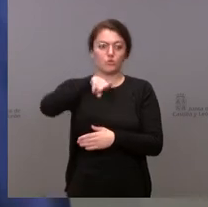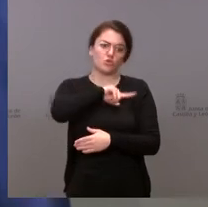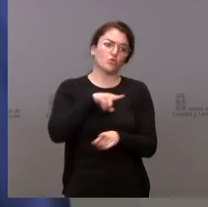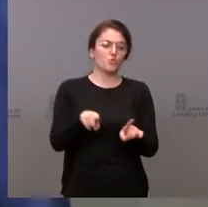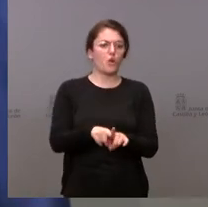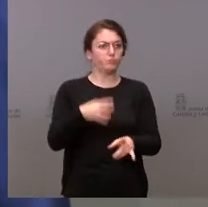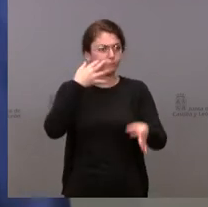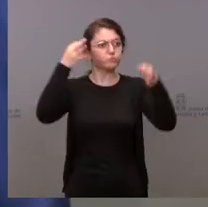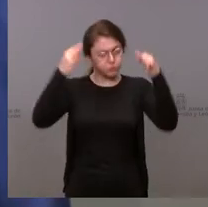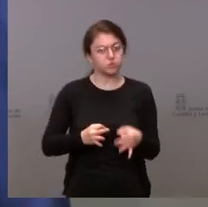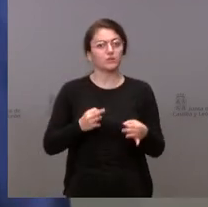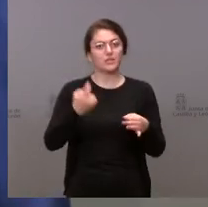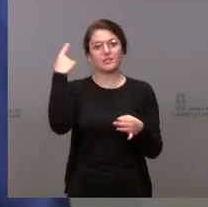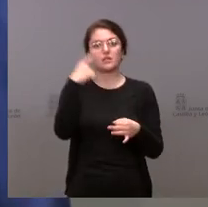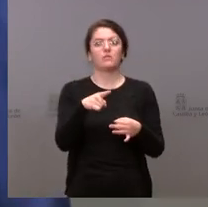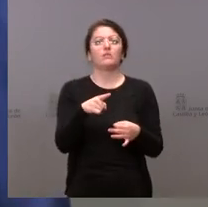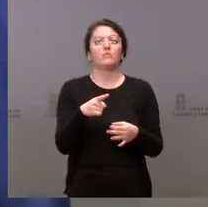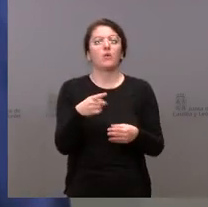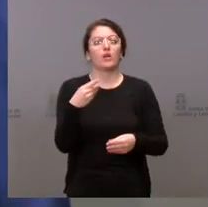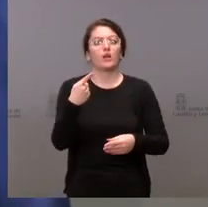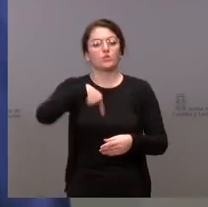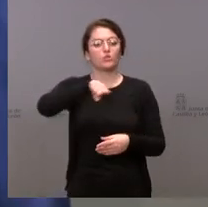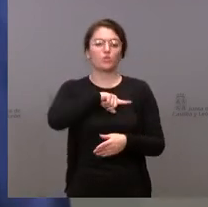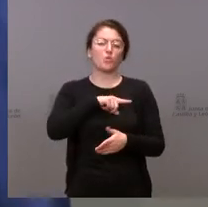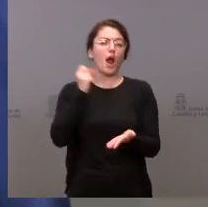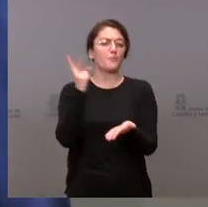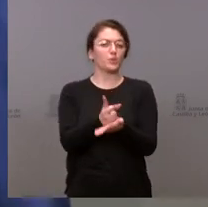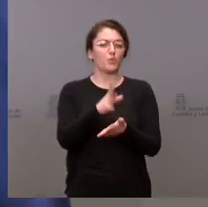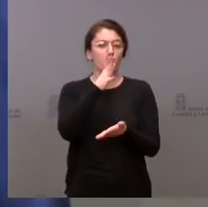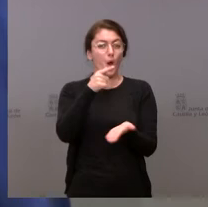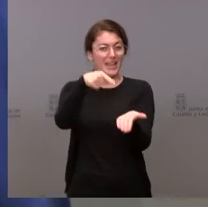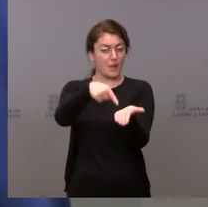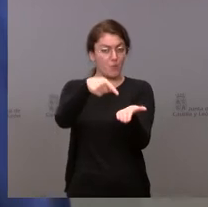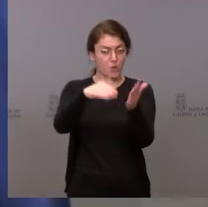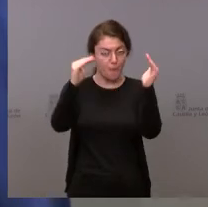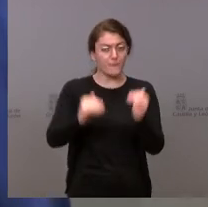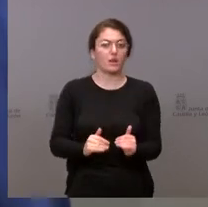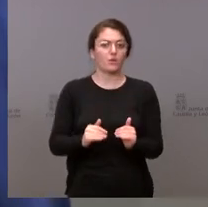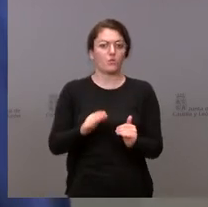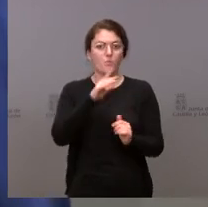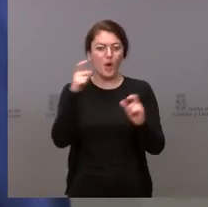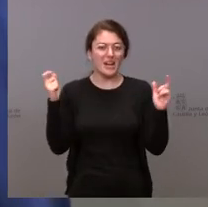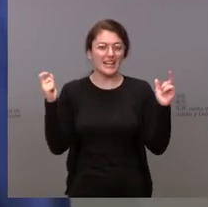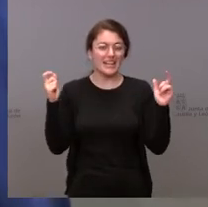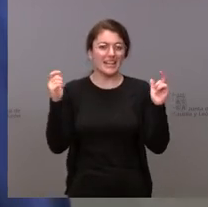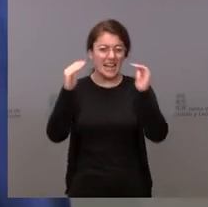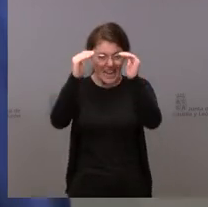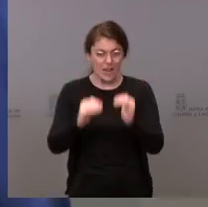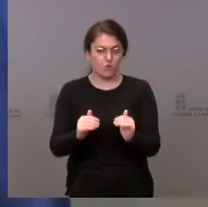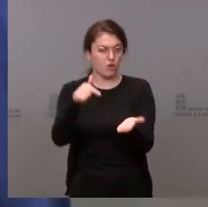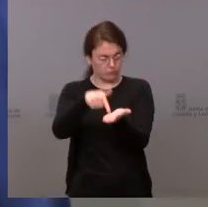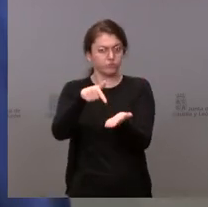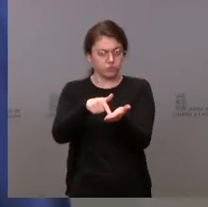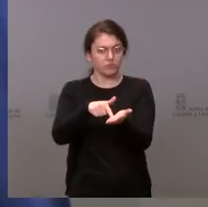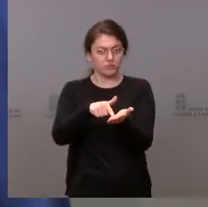de saber que nosotros apostamos por impuestos bajos por reducciones impositivas por estar el